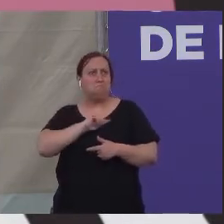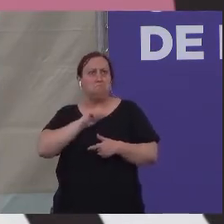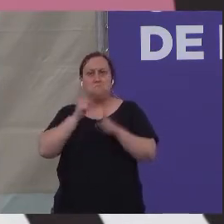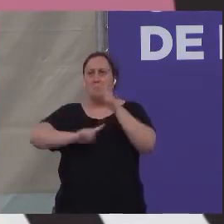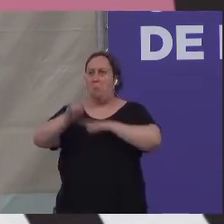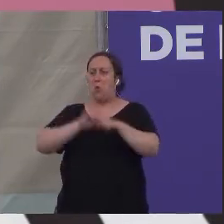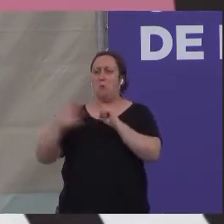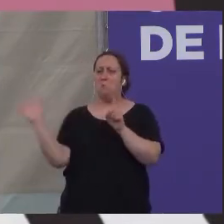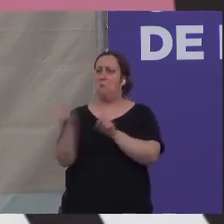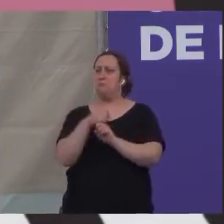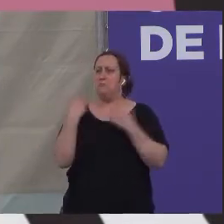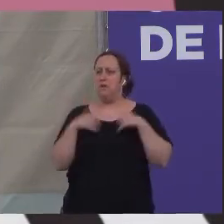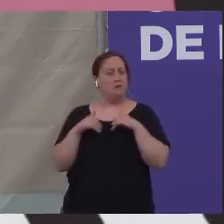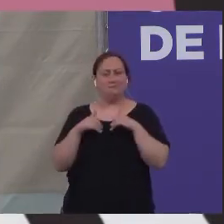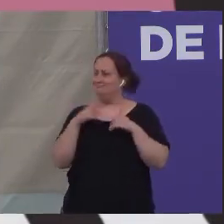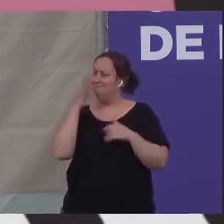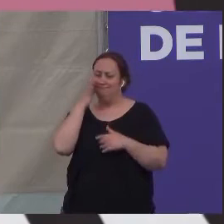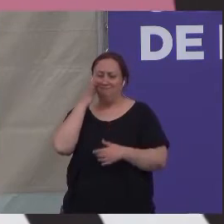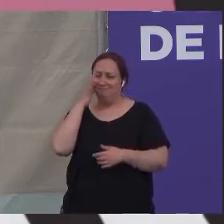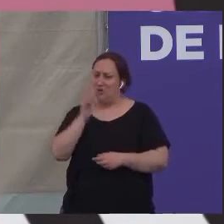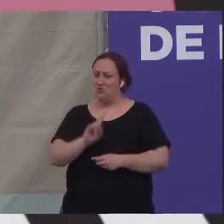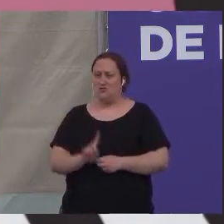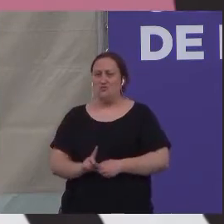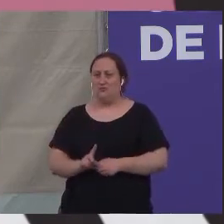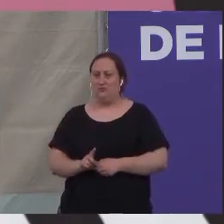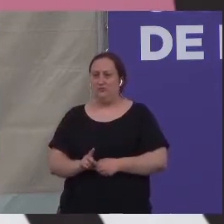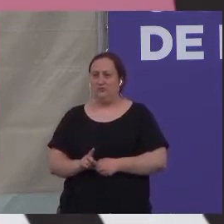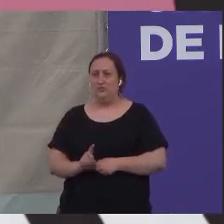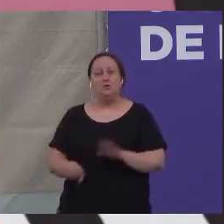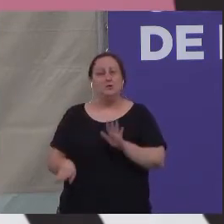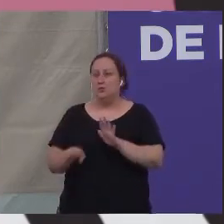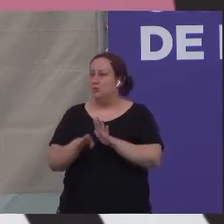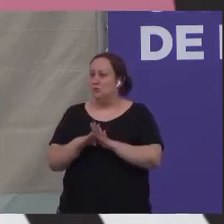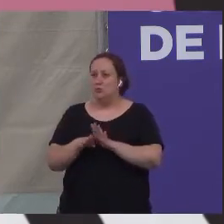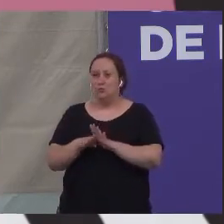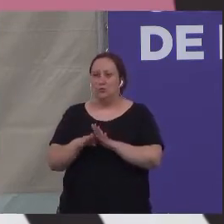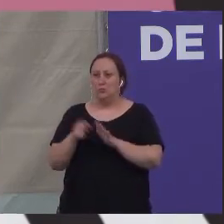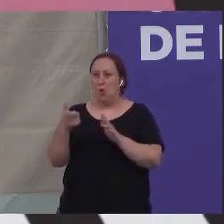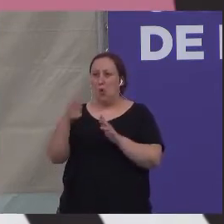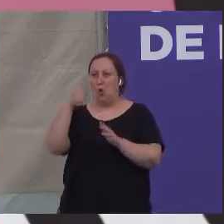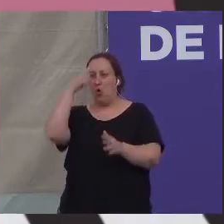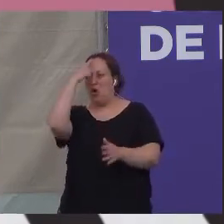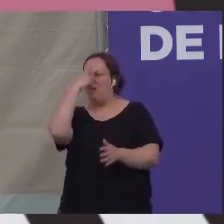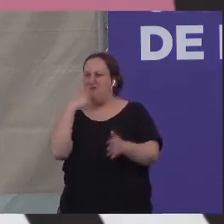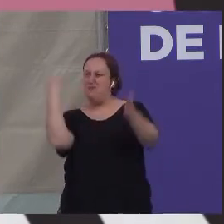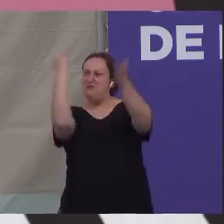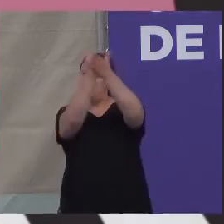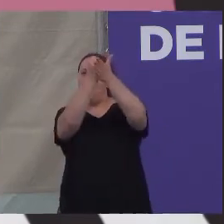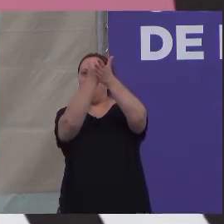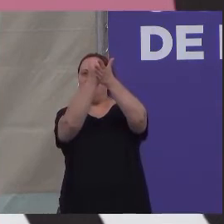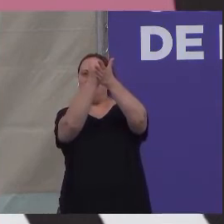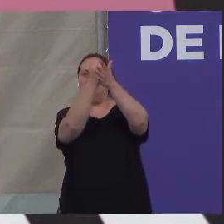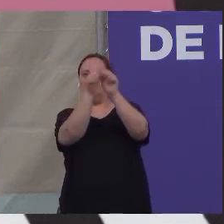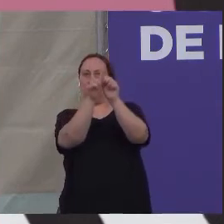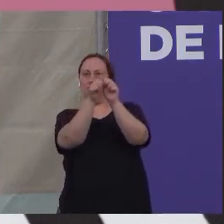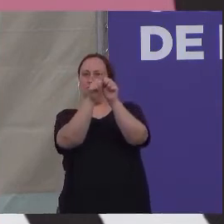problema, pero no. Seguimos todavía muy condicionados por los estereotipos, muy